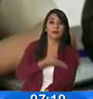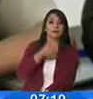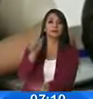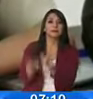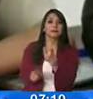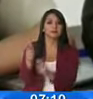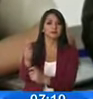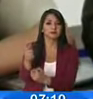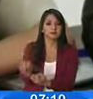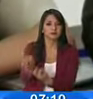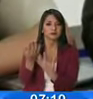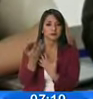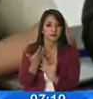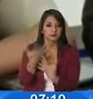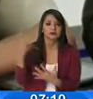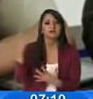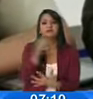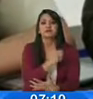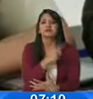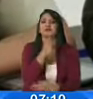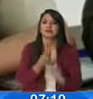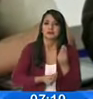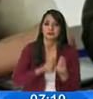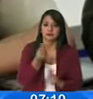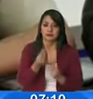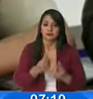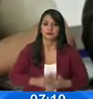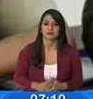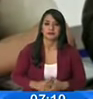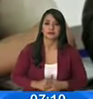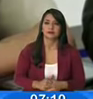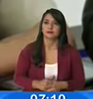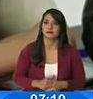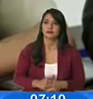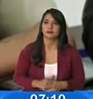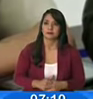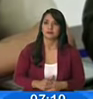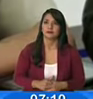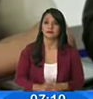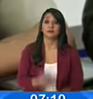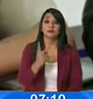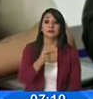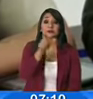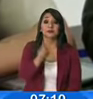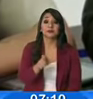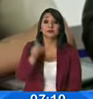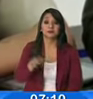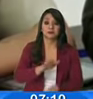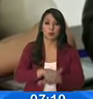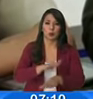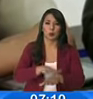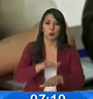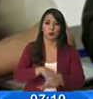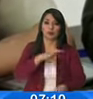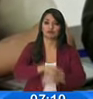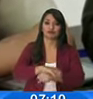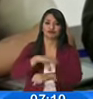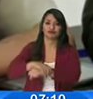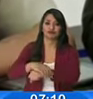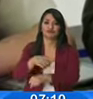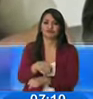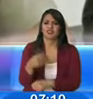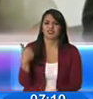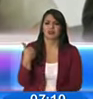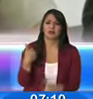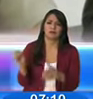reservada se logra la aprehensión de dos ciudadanos que intentaban transportar